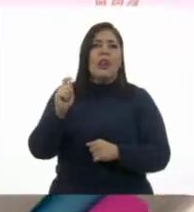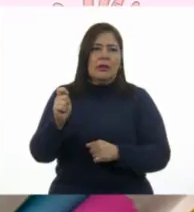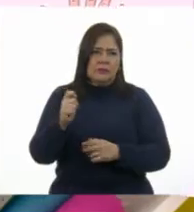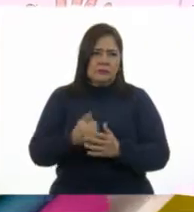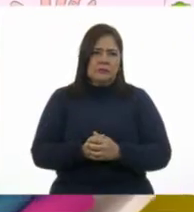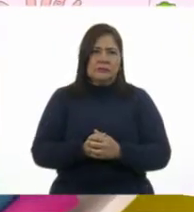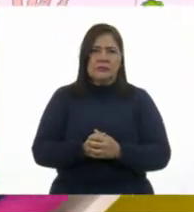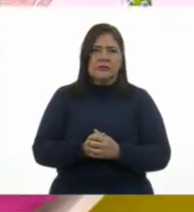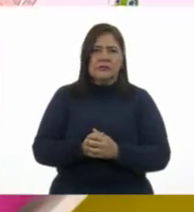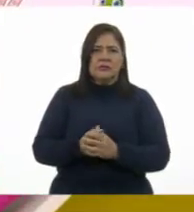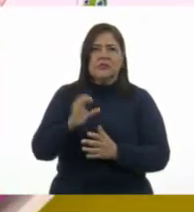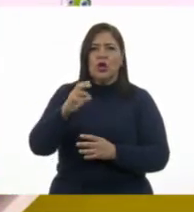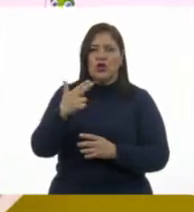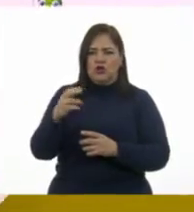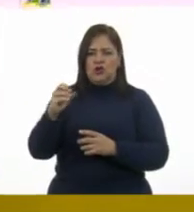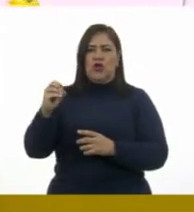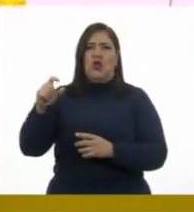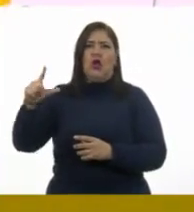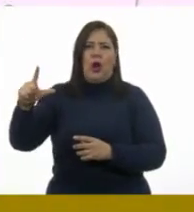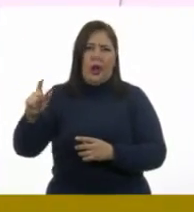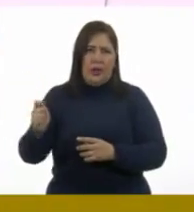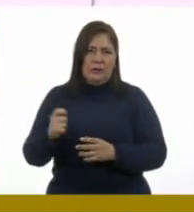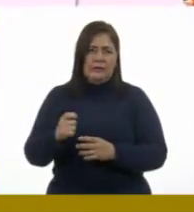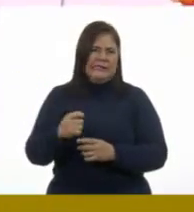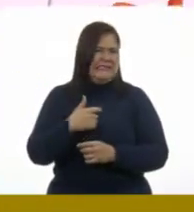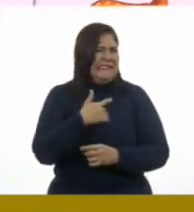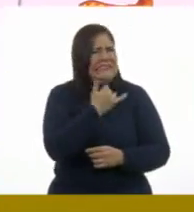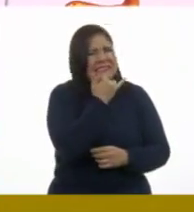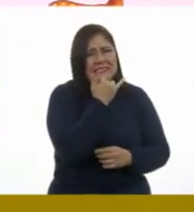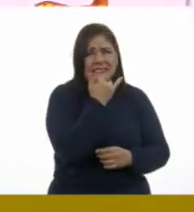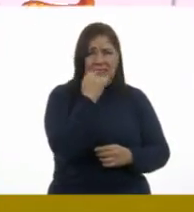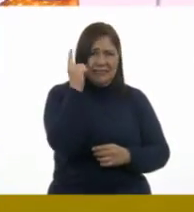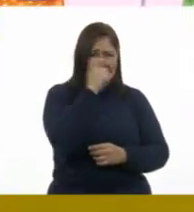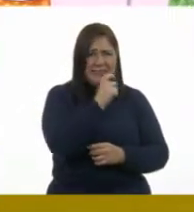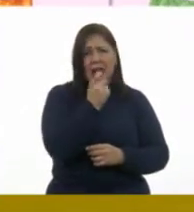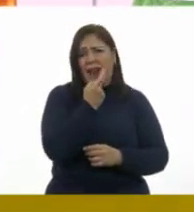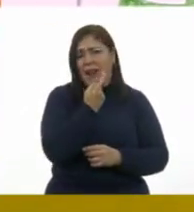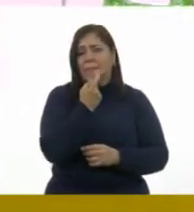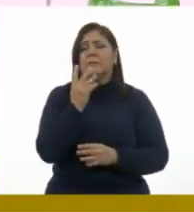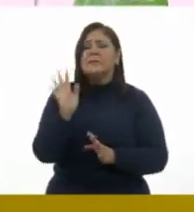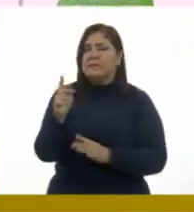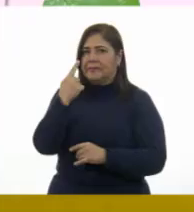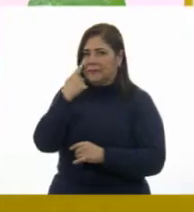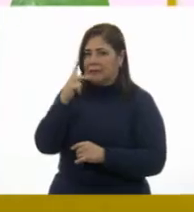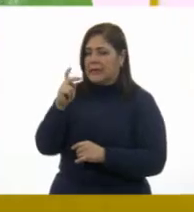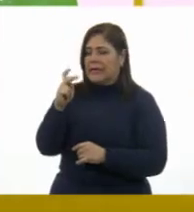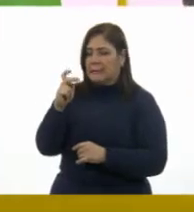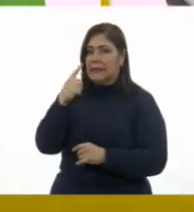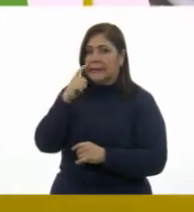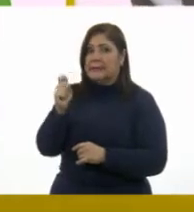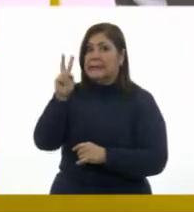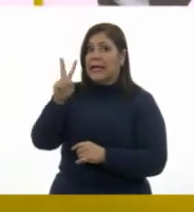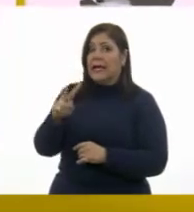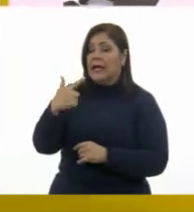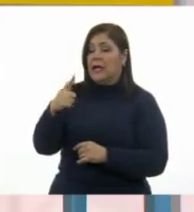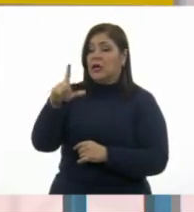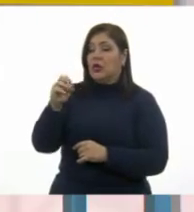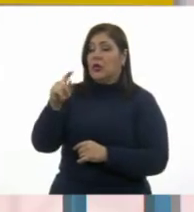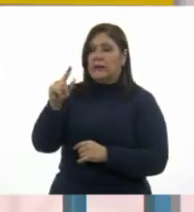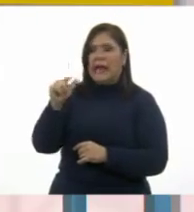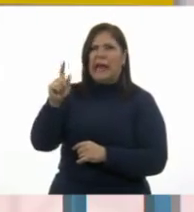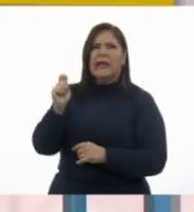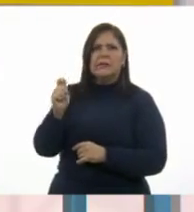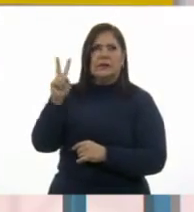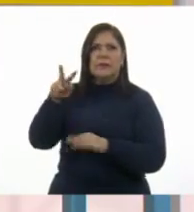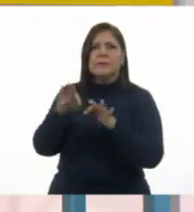Chol. Chol. Ah, me cuesta mucho trabajo, maestra. Mira, Pepe, quiero decirte que la glotal es muy importante para